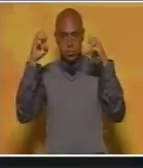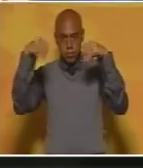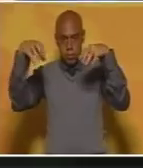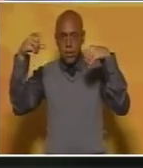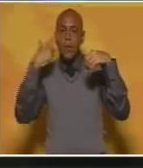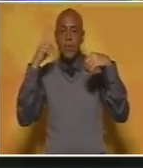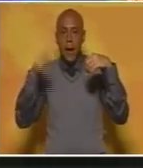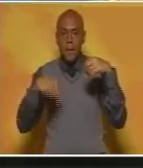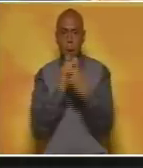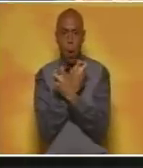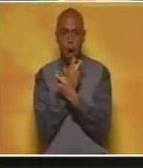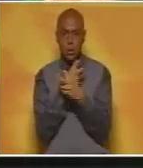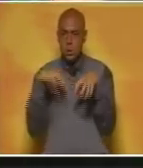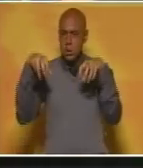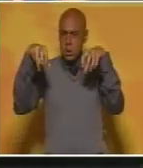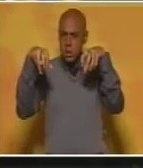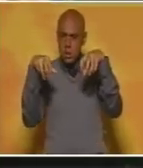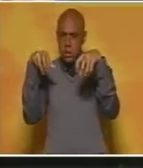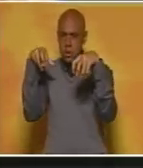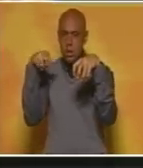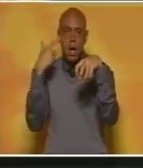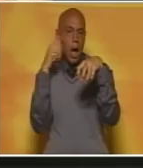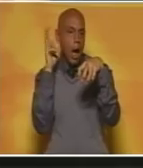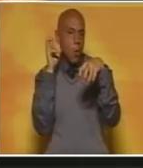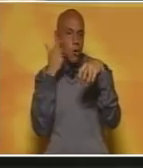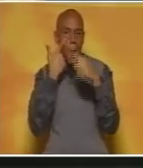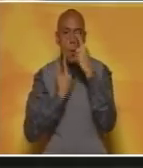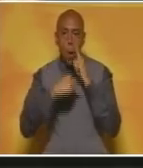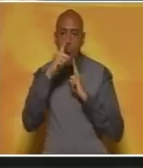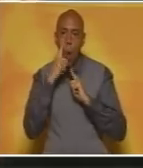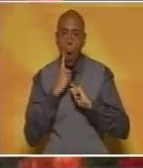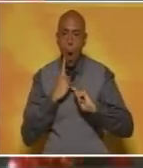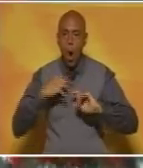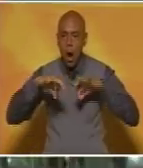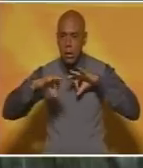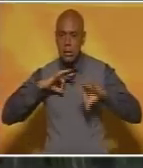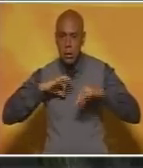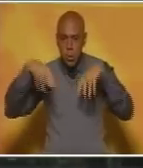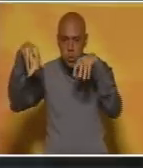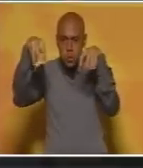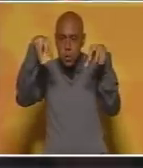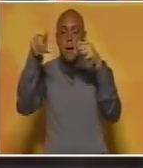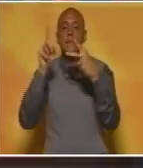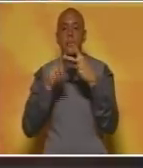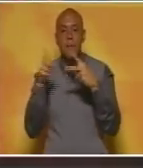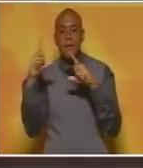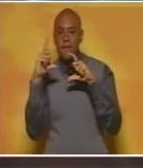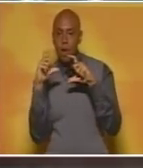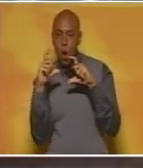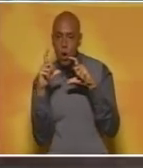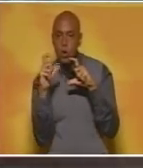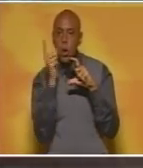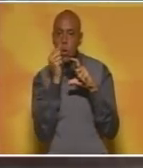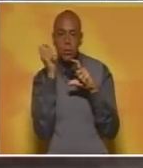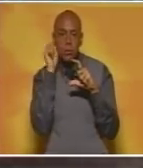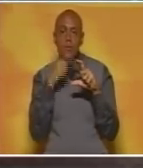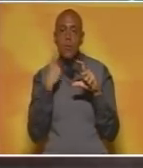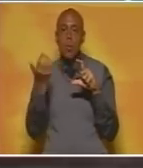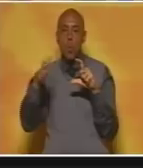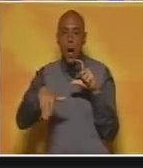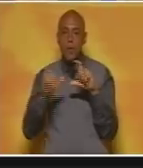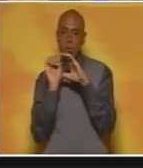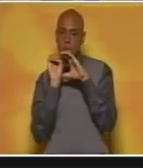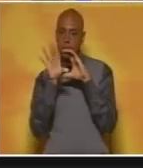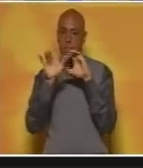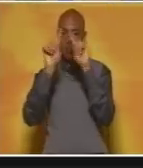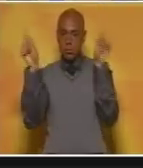admirar calaveras, escuchar el lamento de la Llorona, además de poder ver las fotografías de sus difuntos proyectadas en una